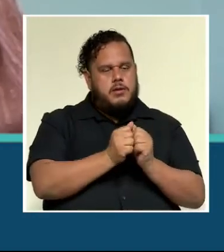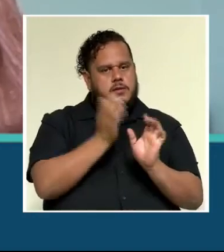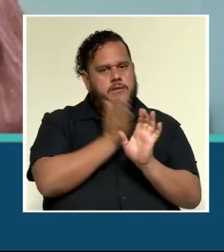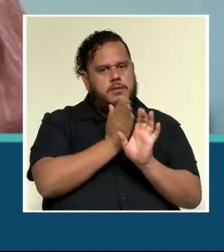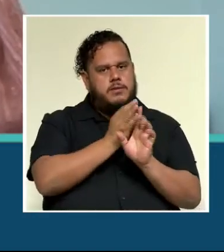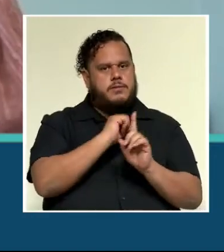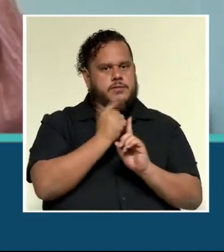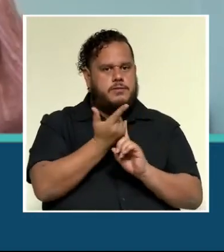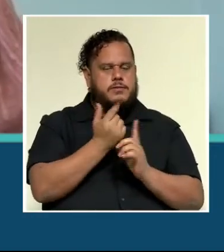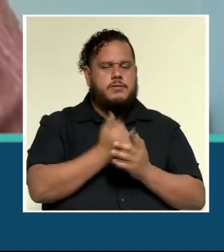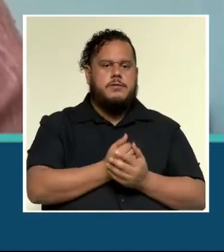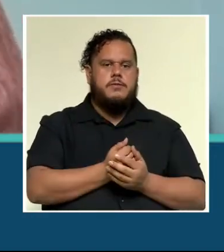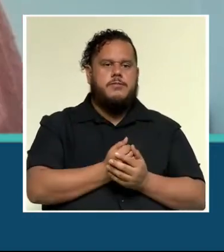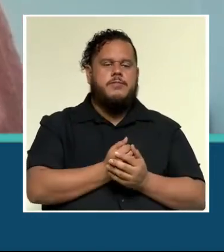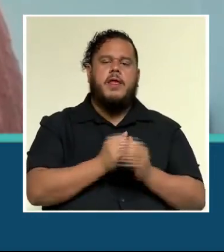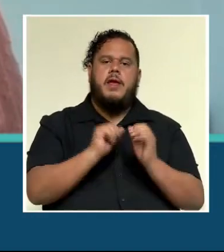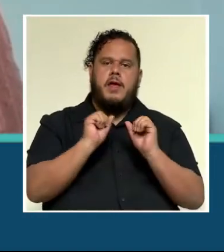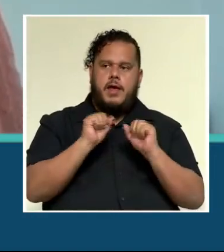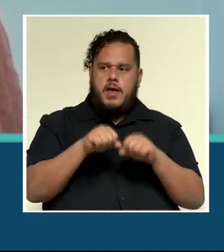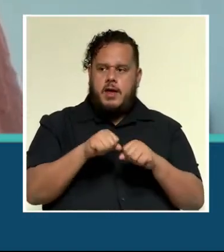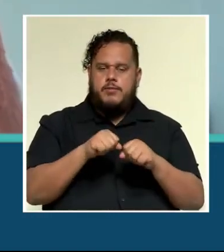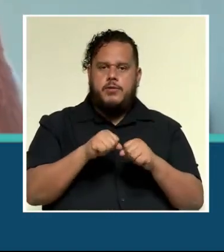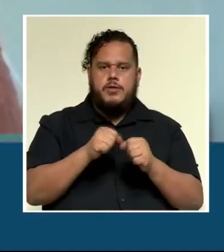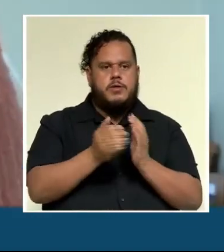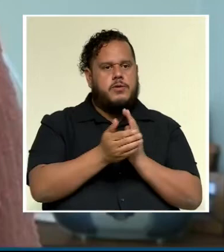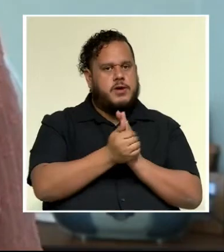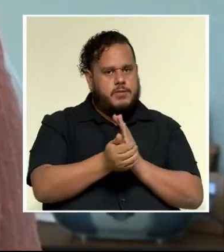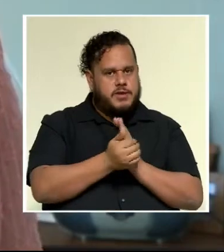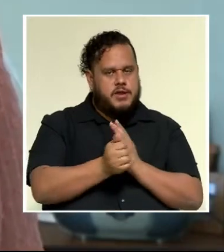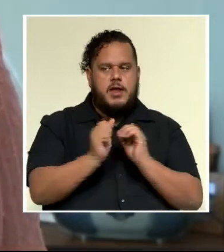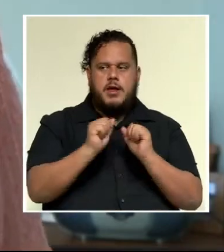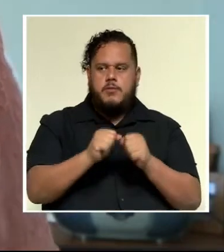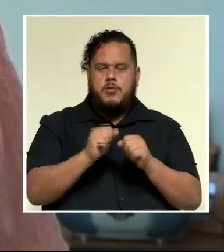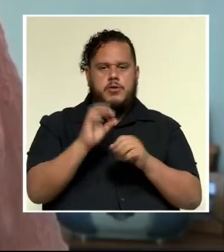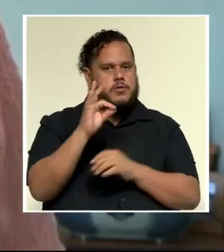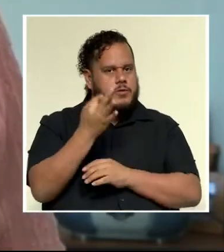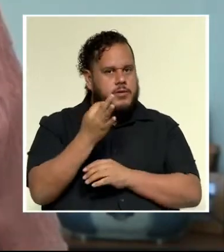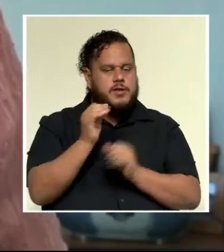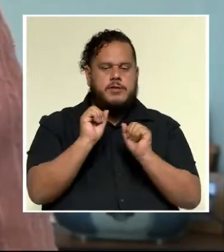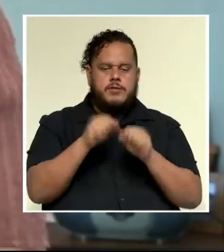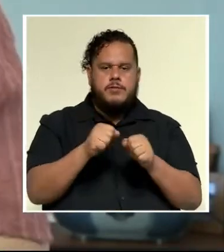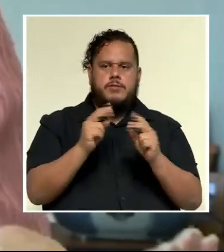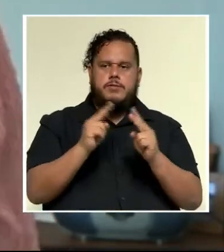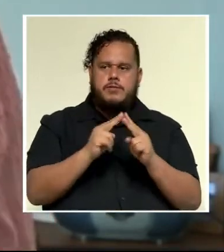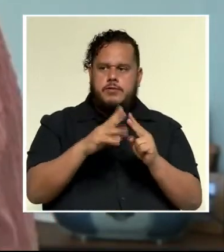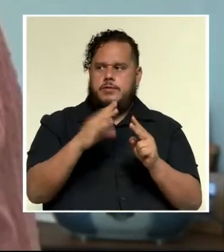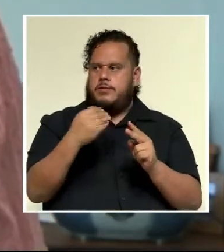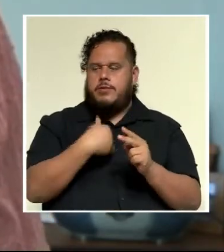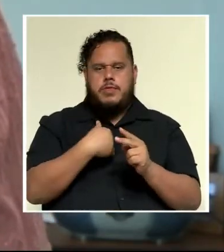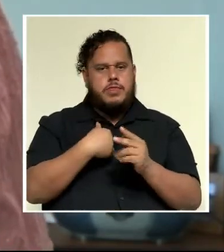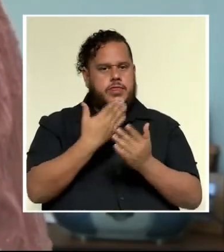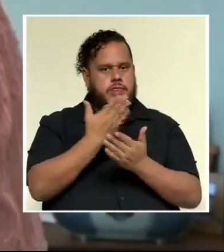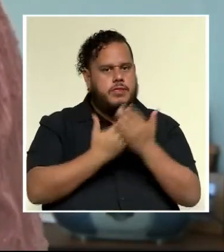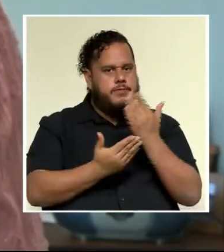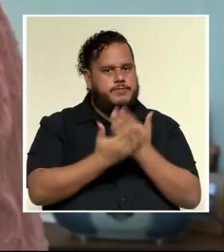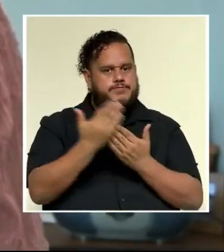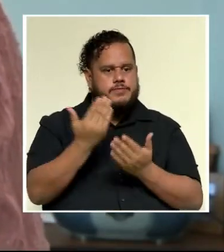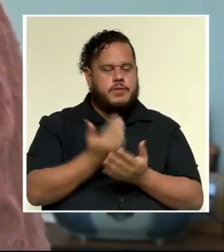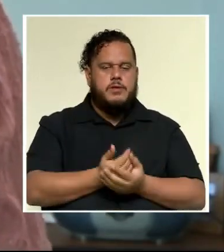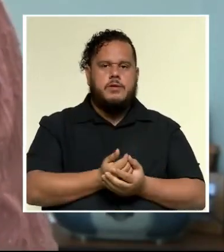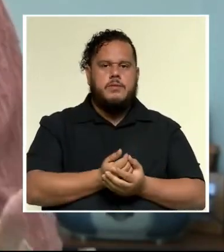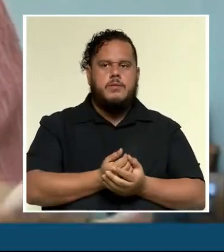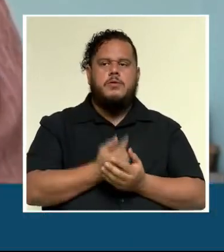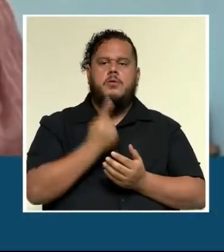psicosocial, pues han podido capacitarse, han podido formarse, han podido conocer y tener a la mano